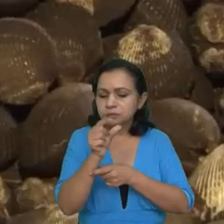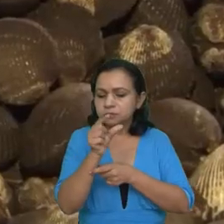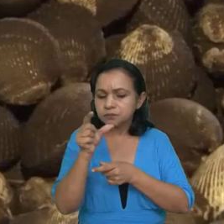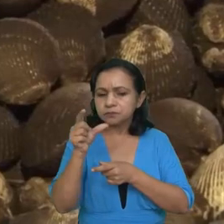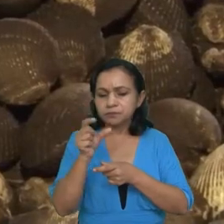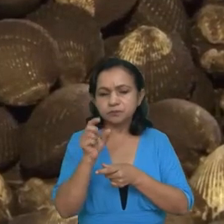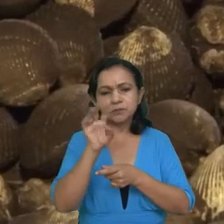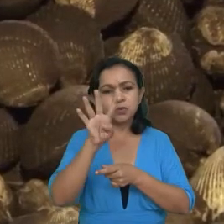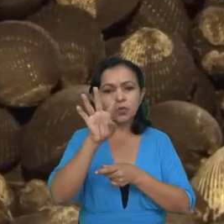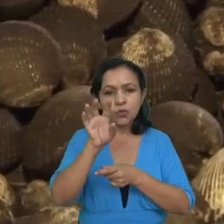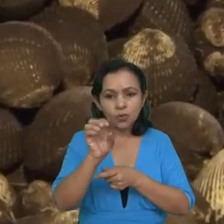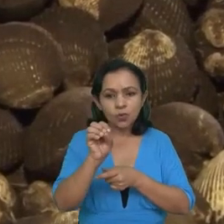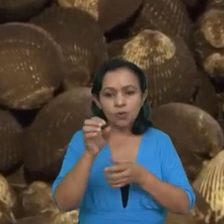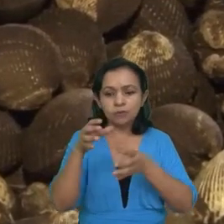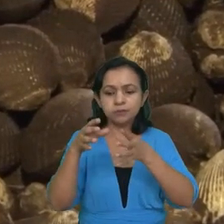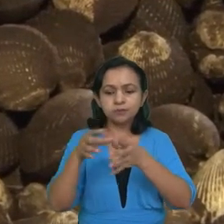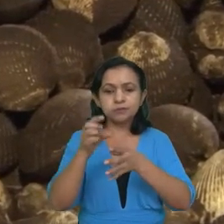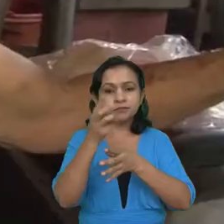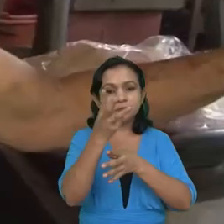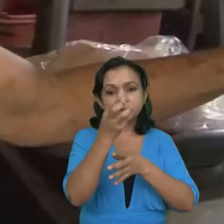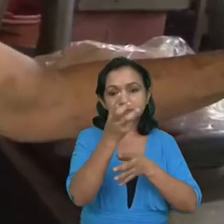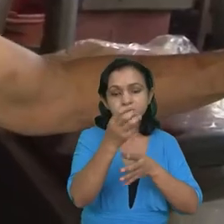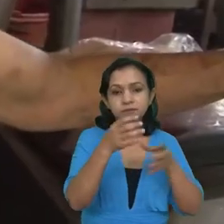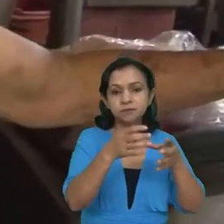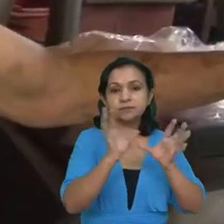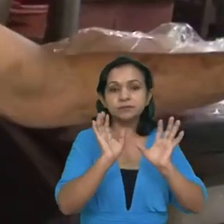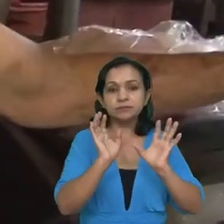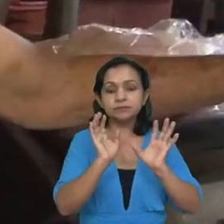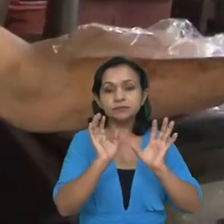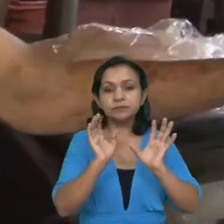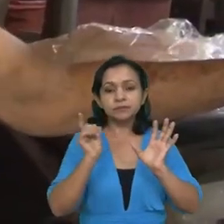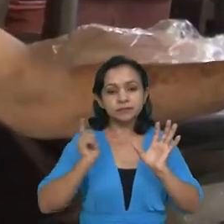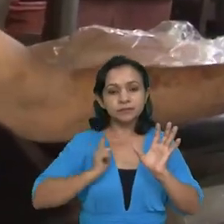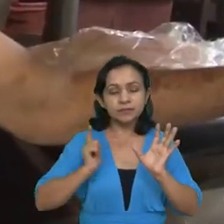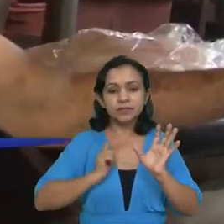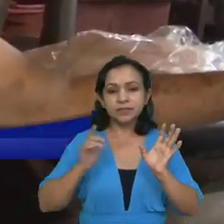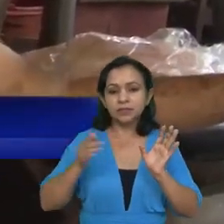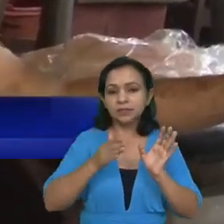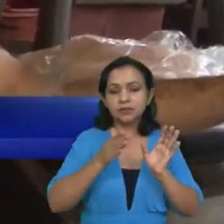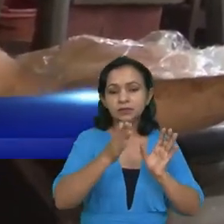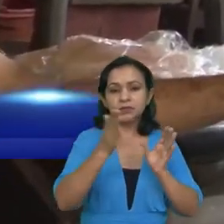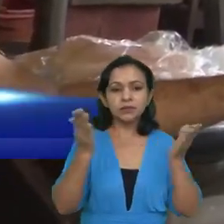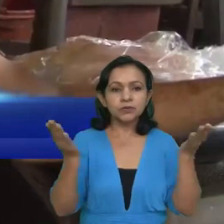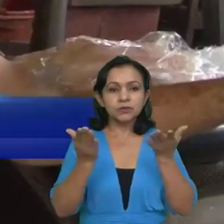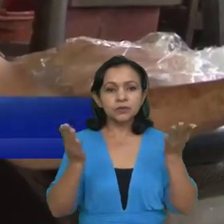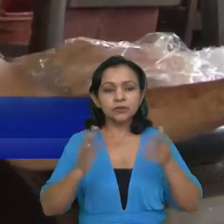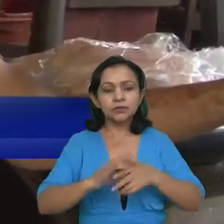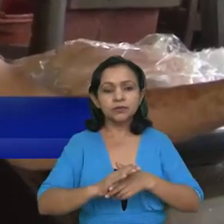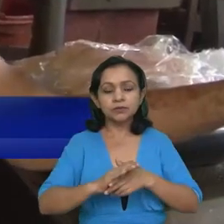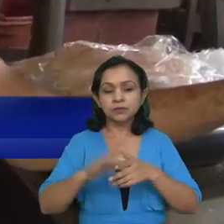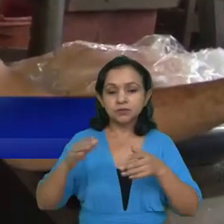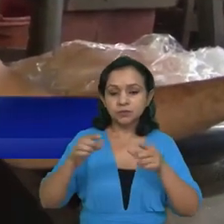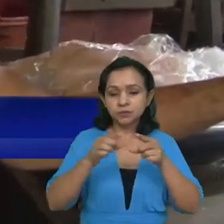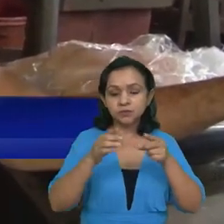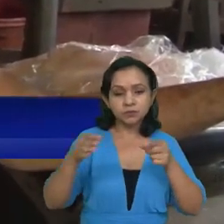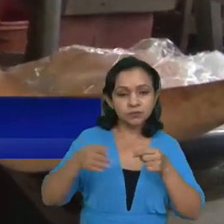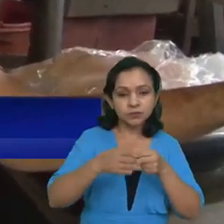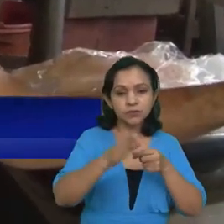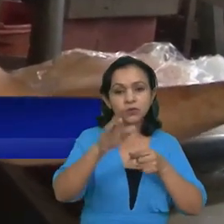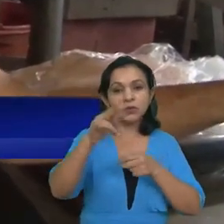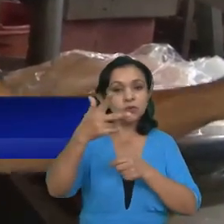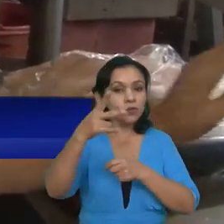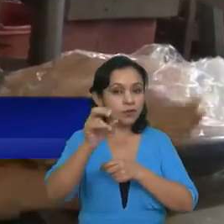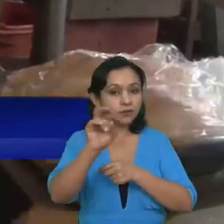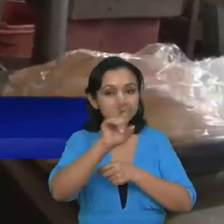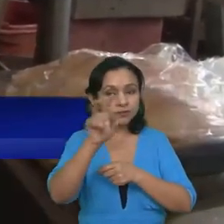a 40 la relación de puche a 30 la concha tenemos chuletita fresca de turbinas a 80